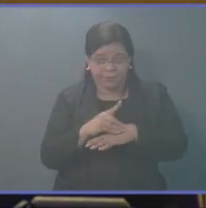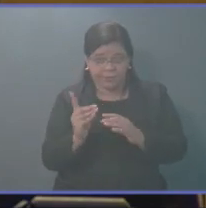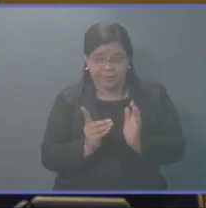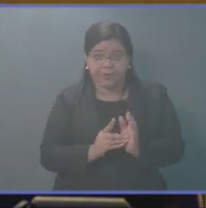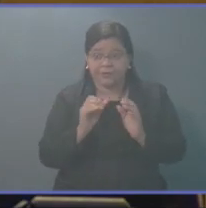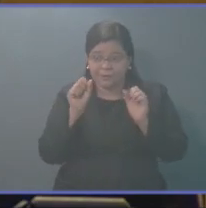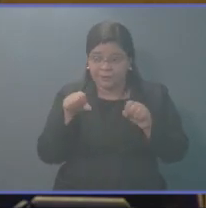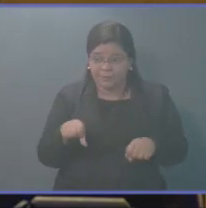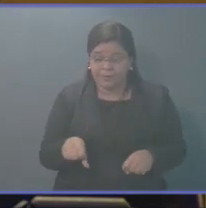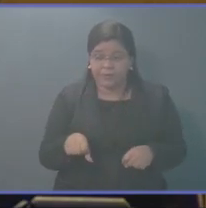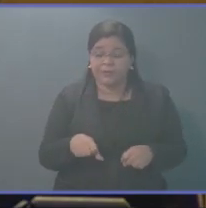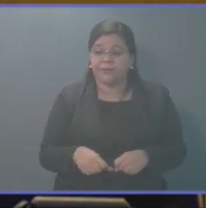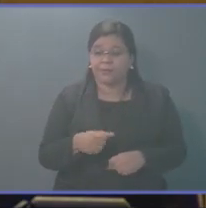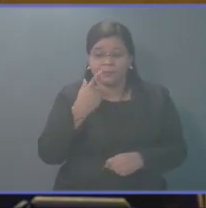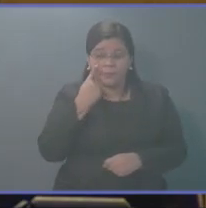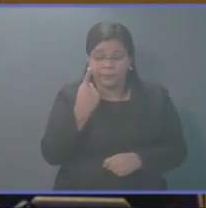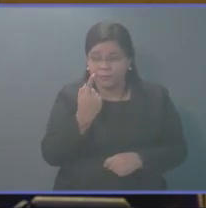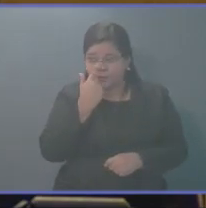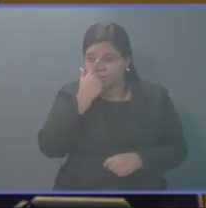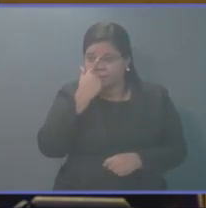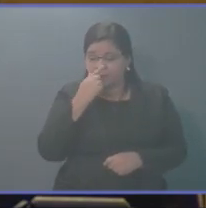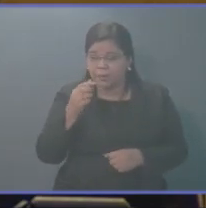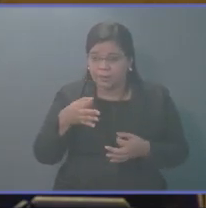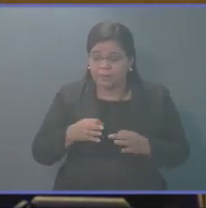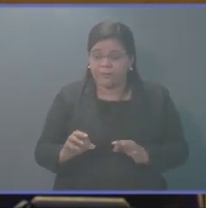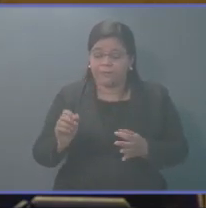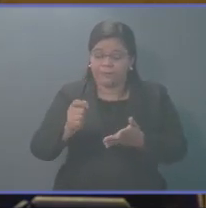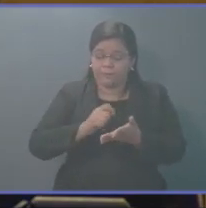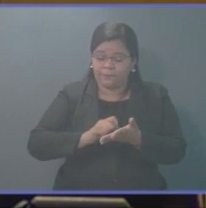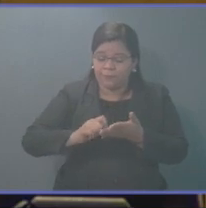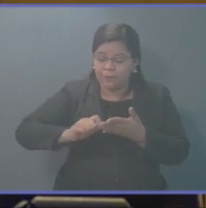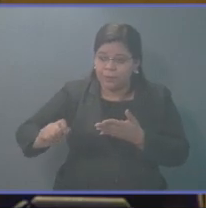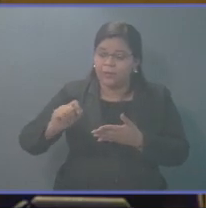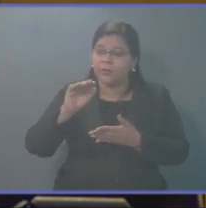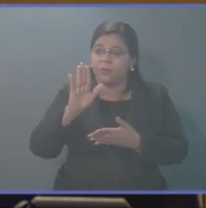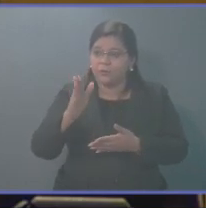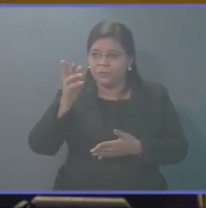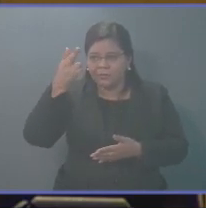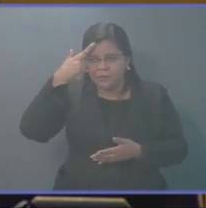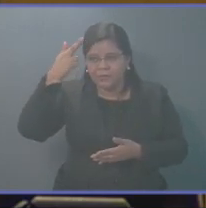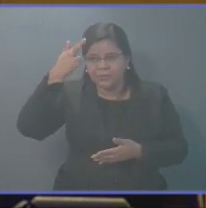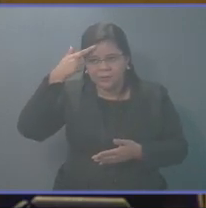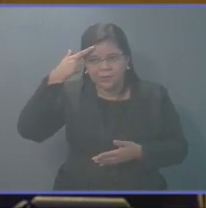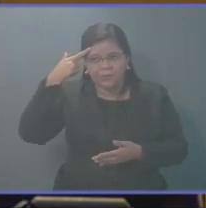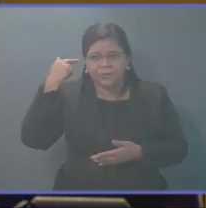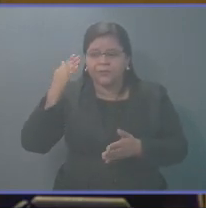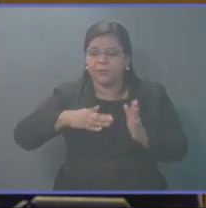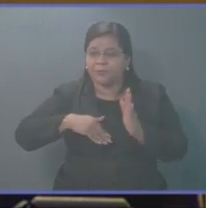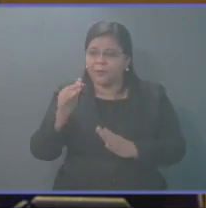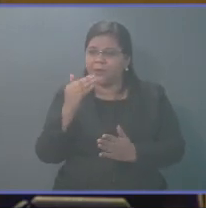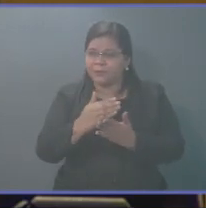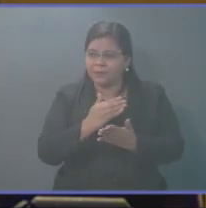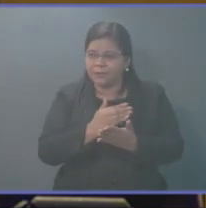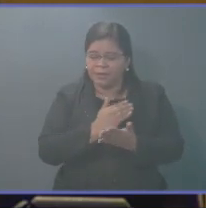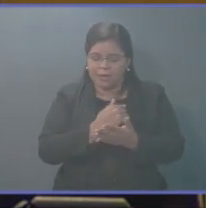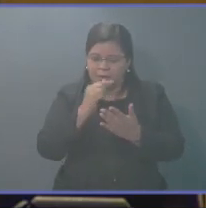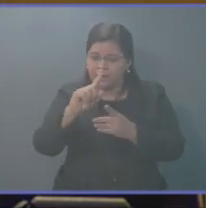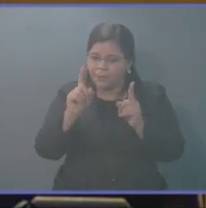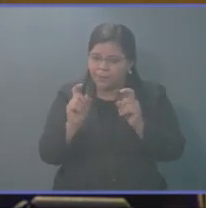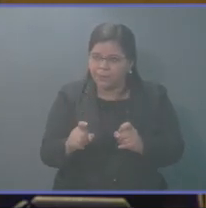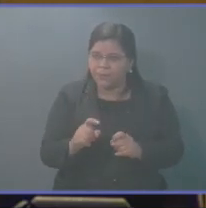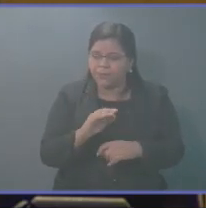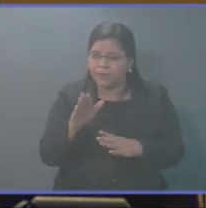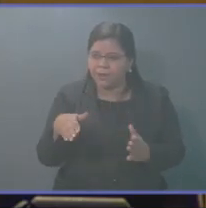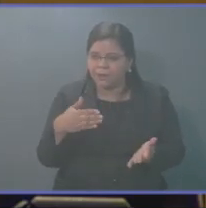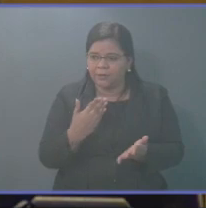deberán argumentar por escrito las razones de su petición y enunciar la lista de preguntas sobre las